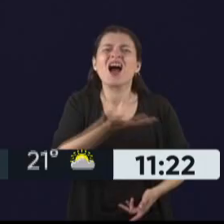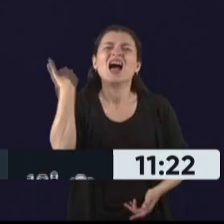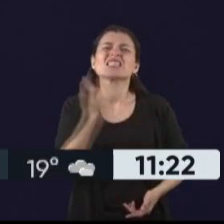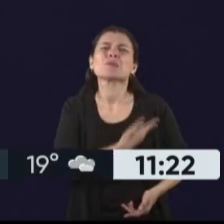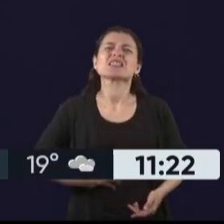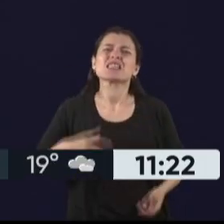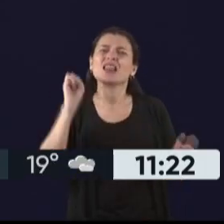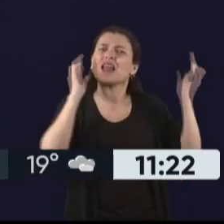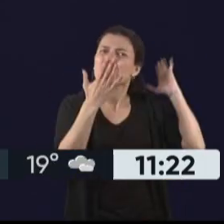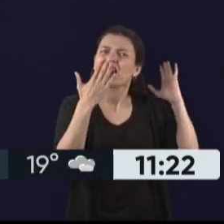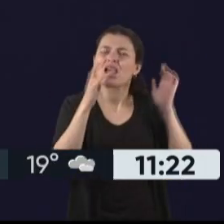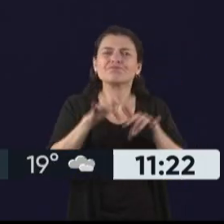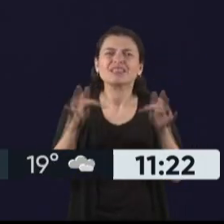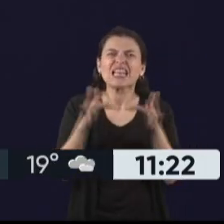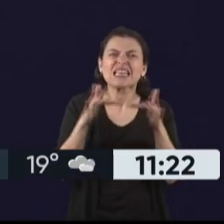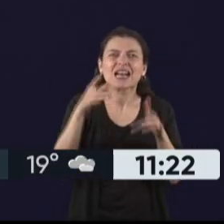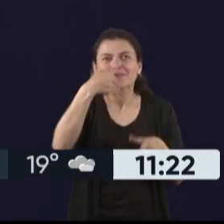al video.